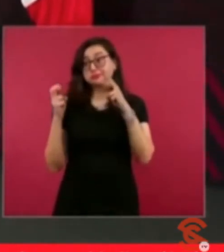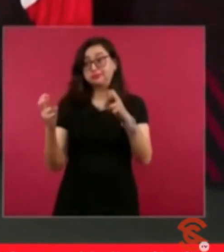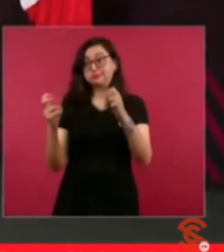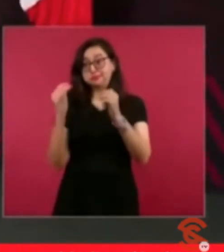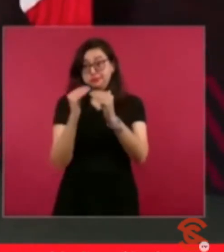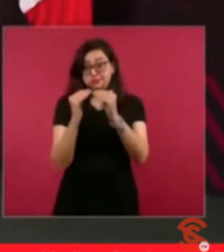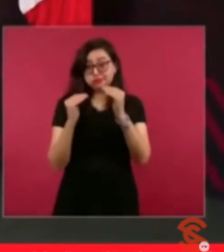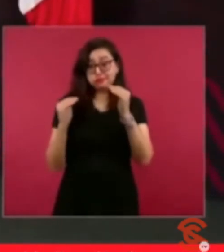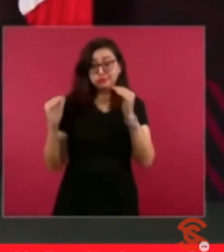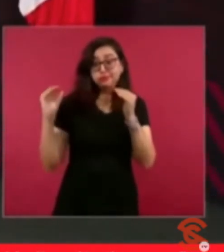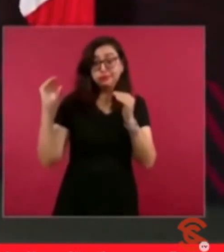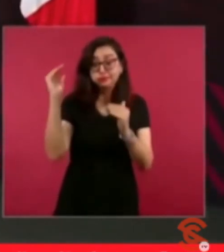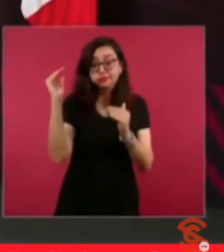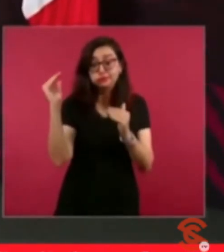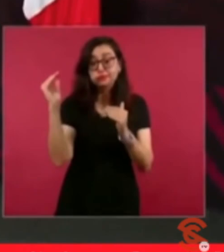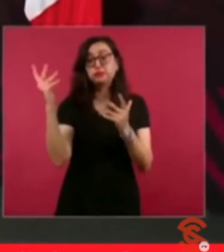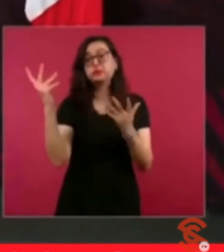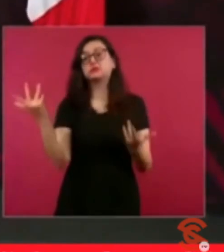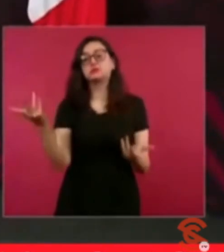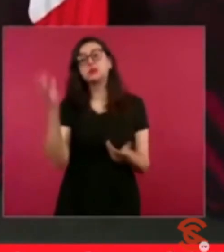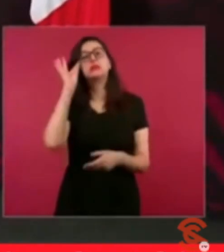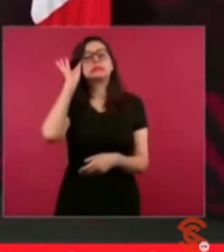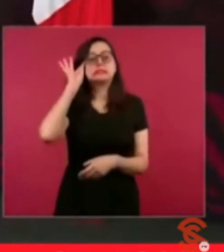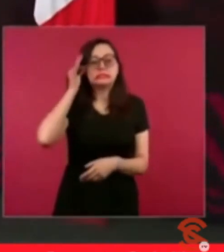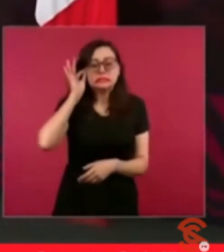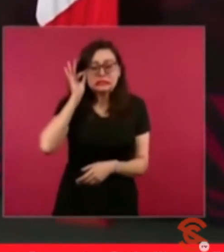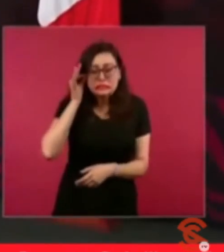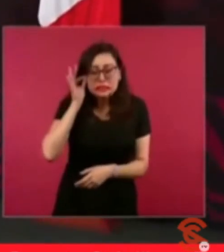son como empleados